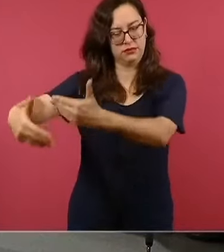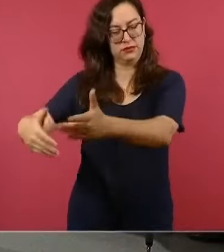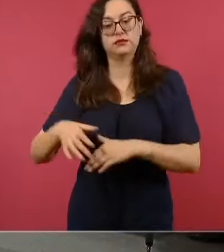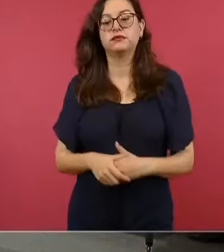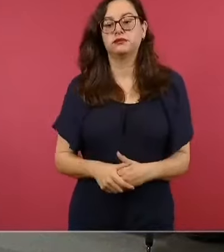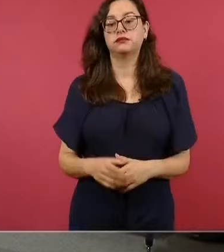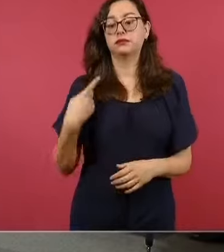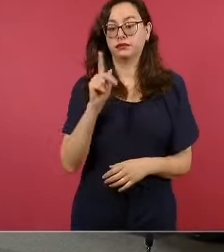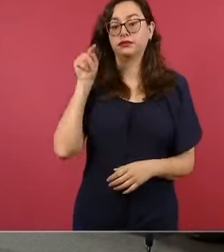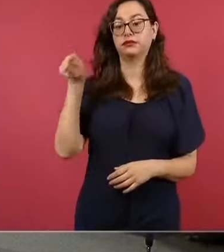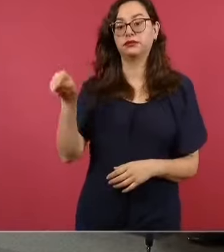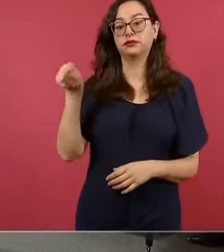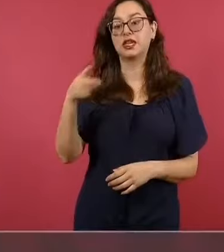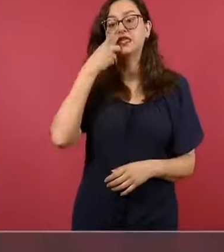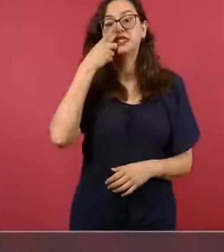de